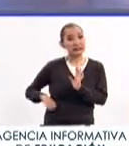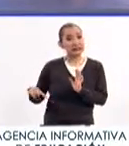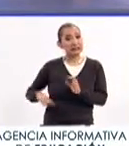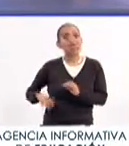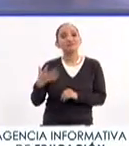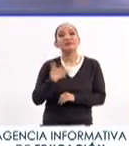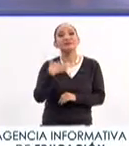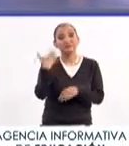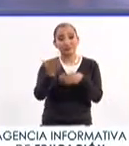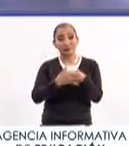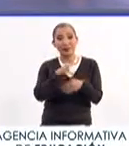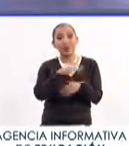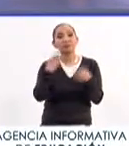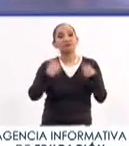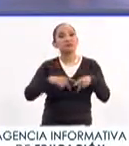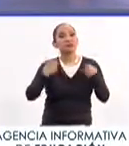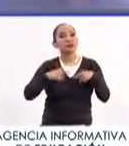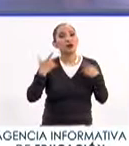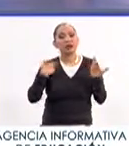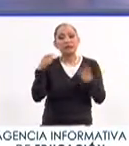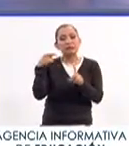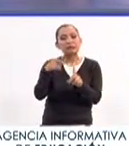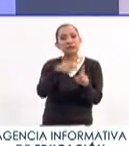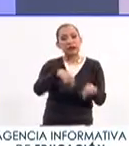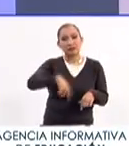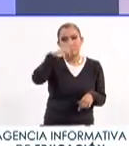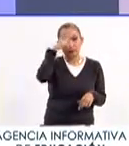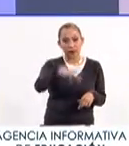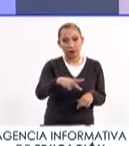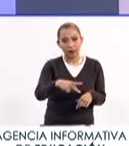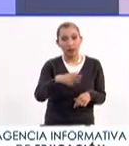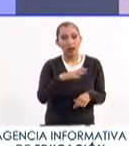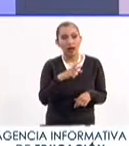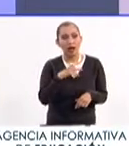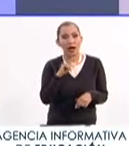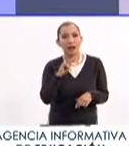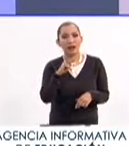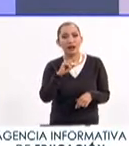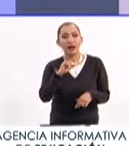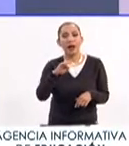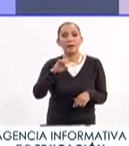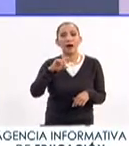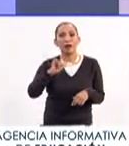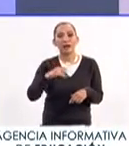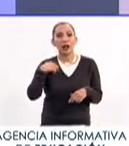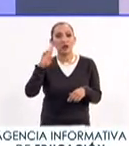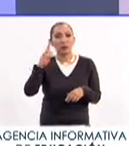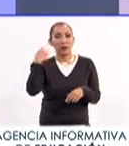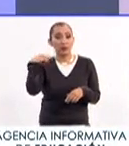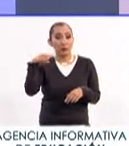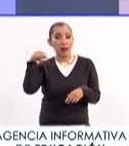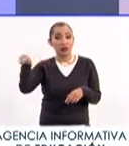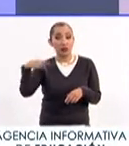es que tenemos también gente clave en México. Estará Adriana Abad de la Universidad Veracruzana, donde se han hecho esfuerzos